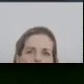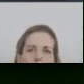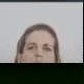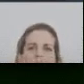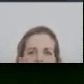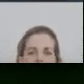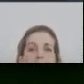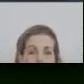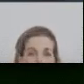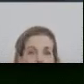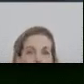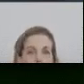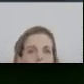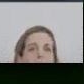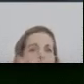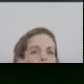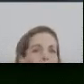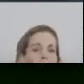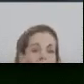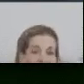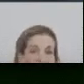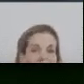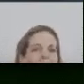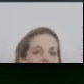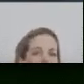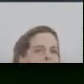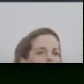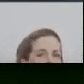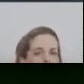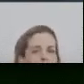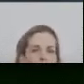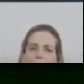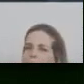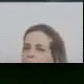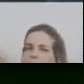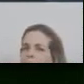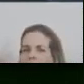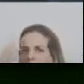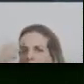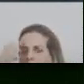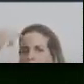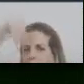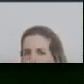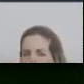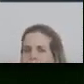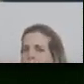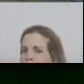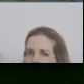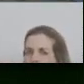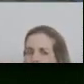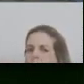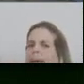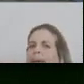Y para lograr este objetivo hay un instrumento que nunca debemos olvidar. Es el instrumento más importante con el que